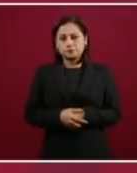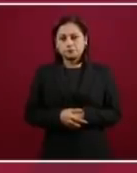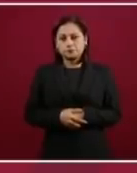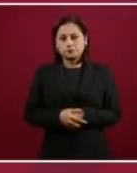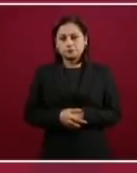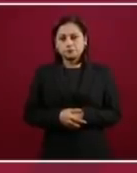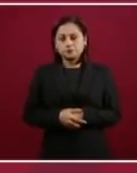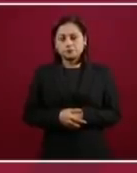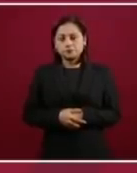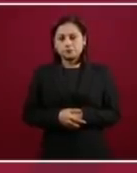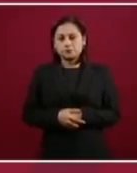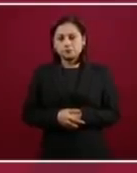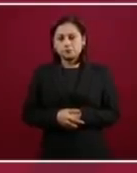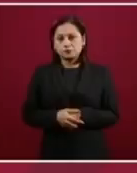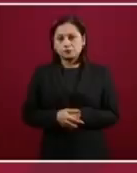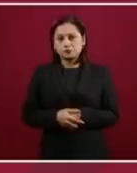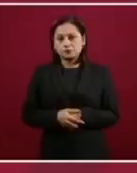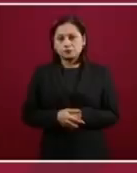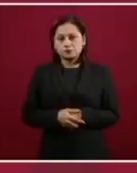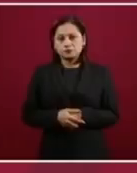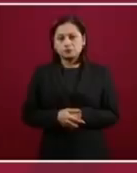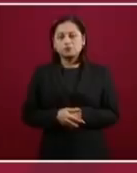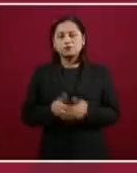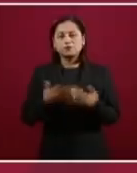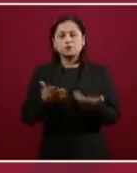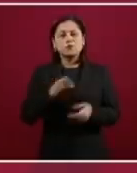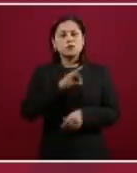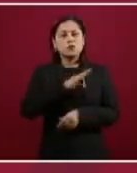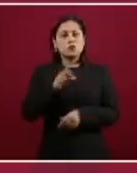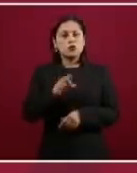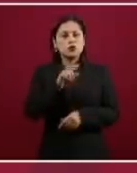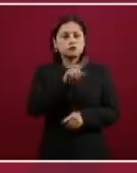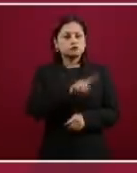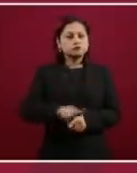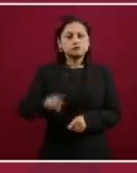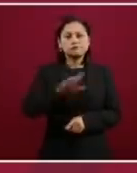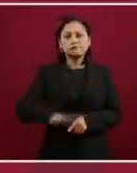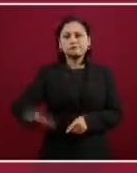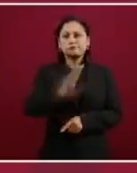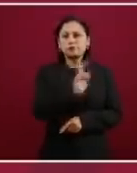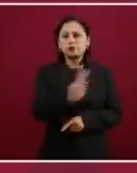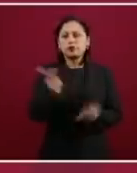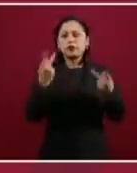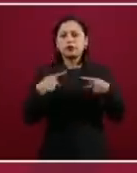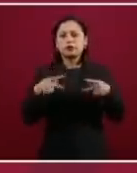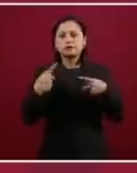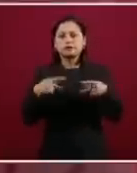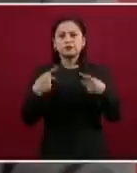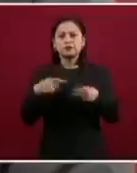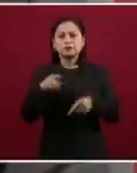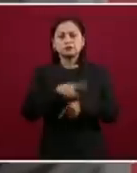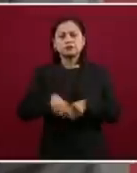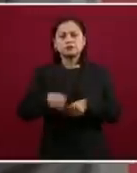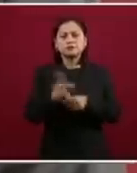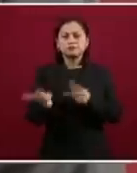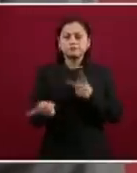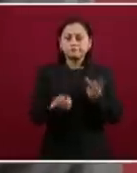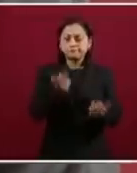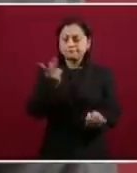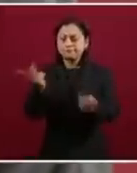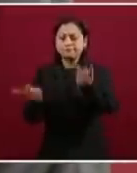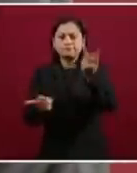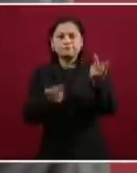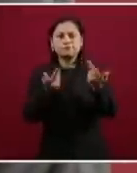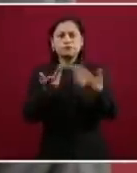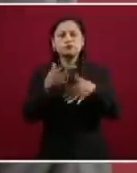el sentir de los habitantes por donde va a pasar el Tren